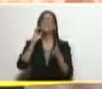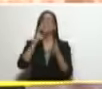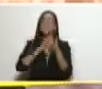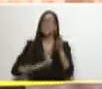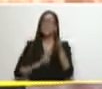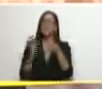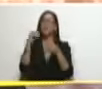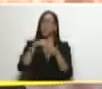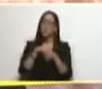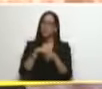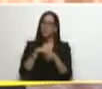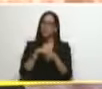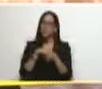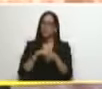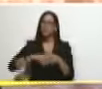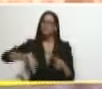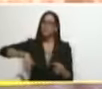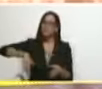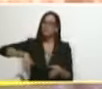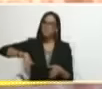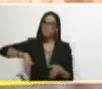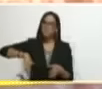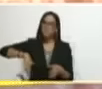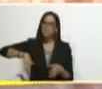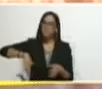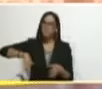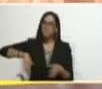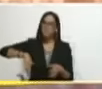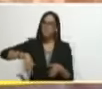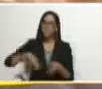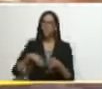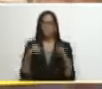incorporación de la Guayana Esequiba.